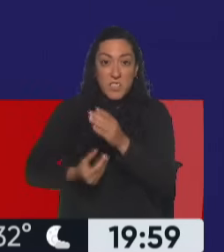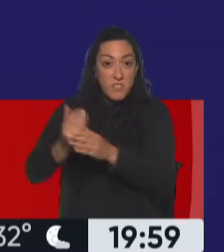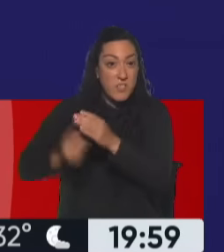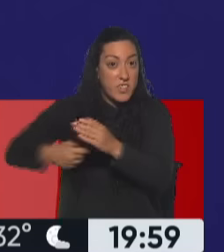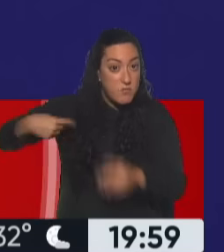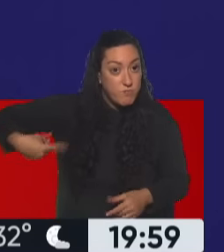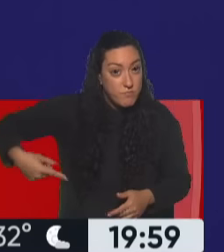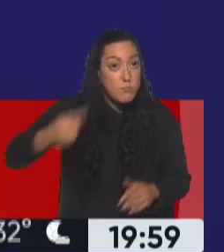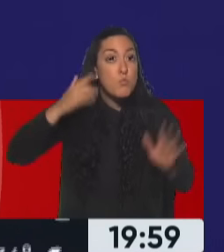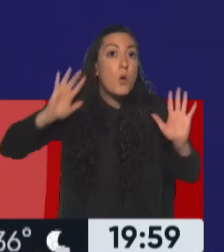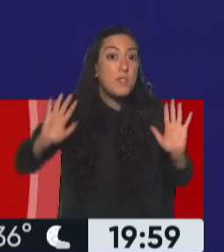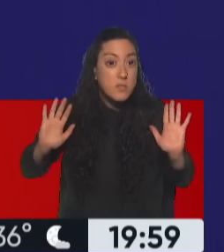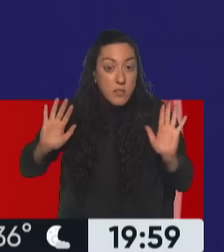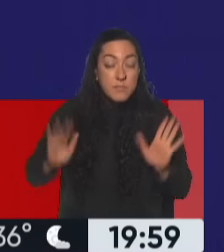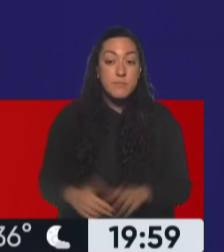sistemáticamente.